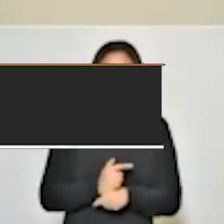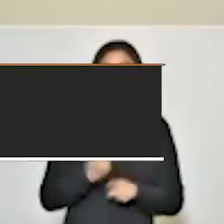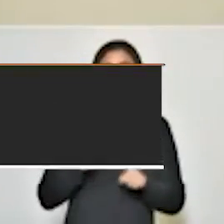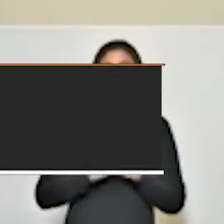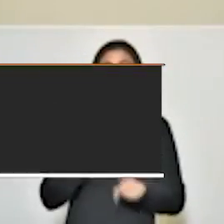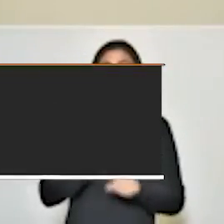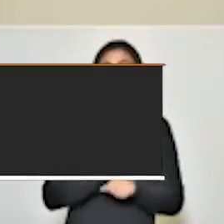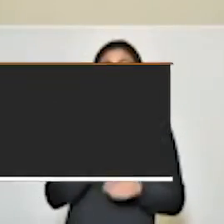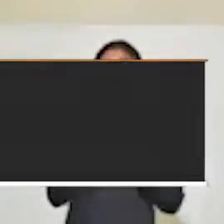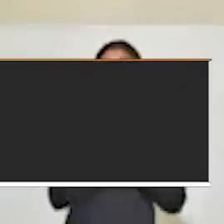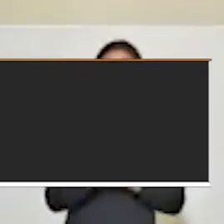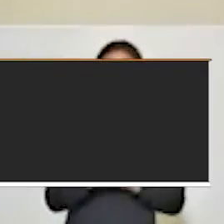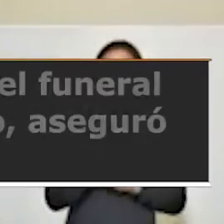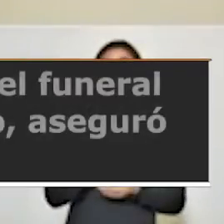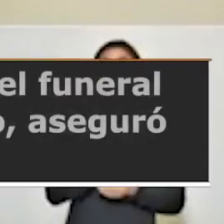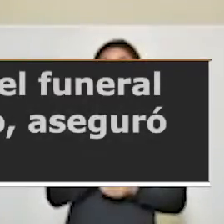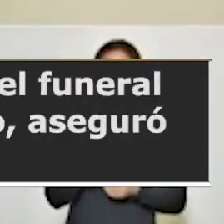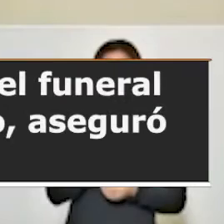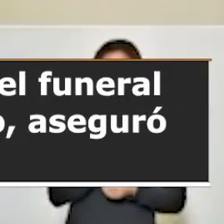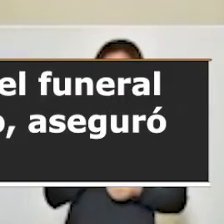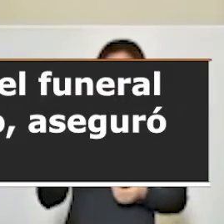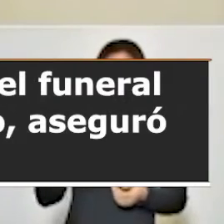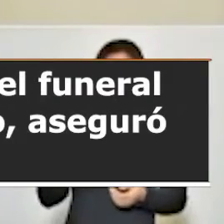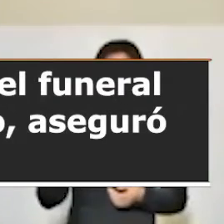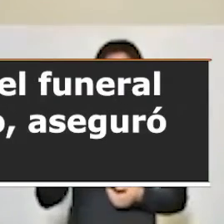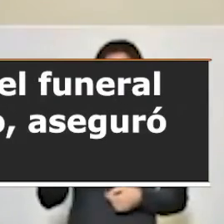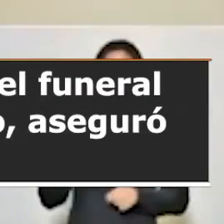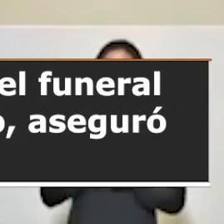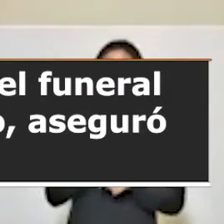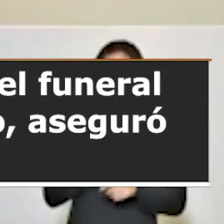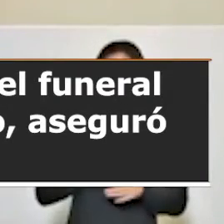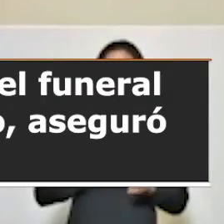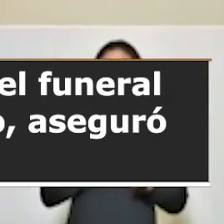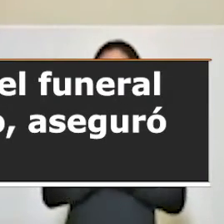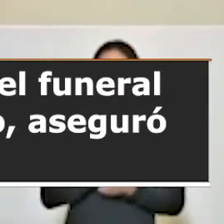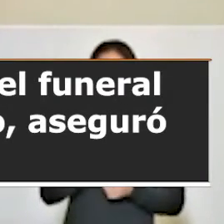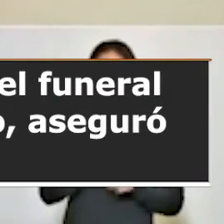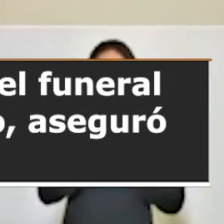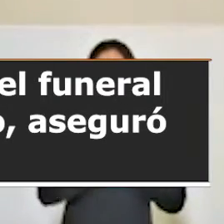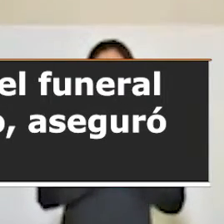¿Ese dinero auténticamente se debe? ¿Lo vamos a pagar? Claro que sí.